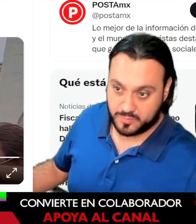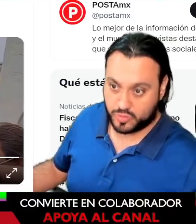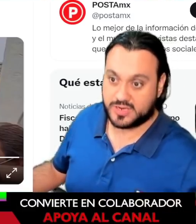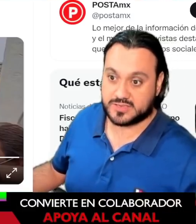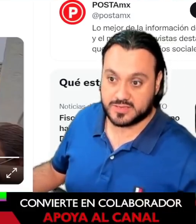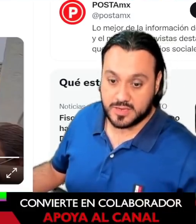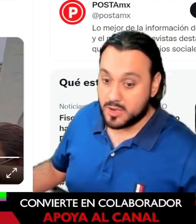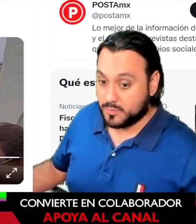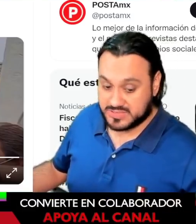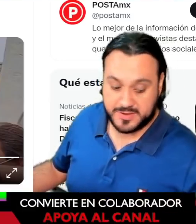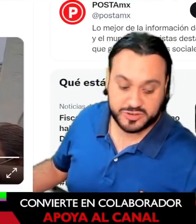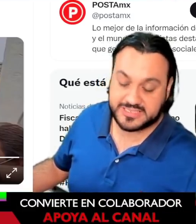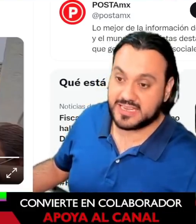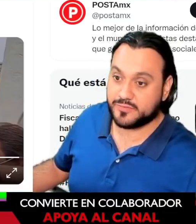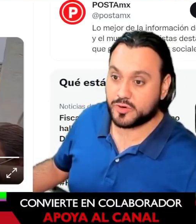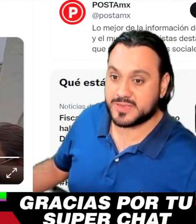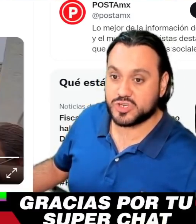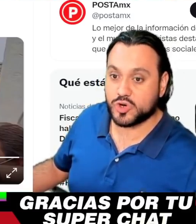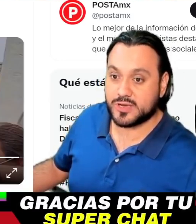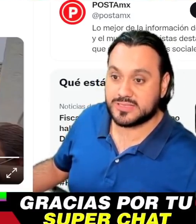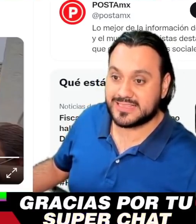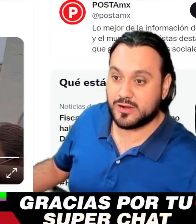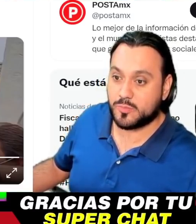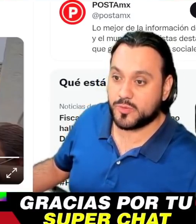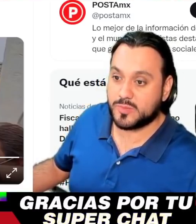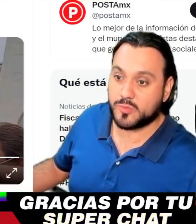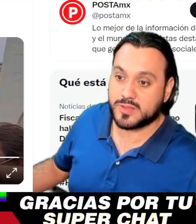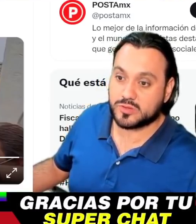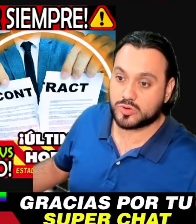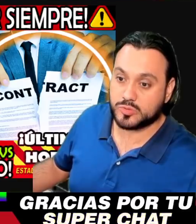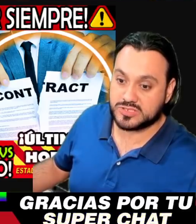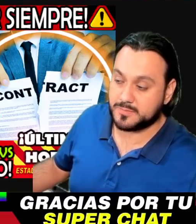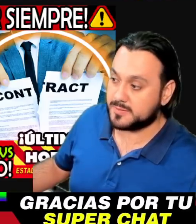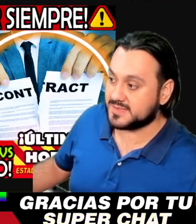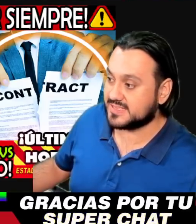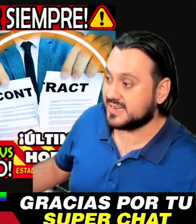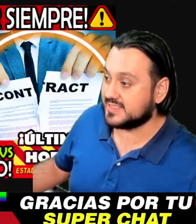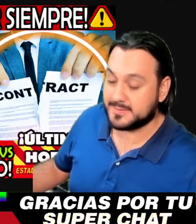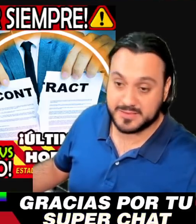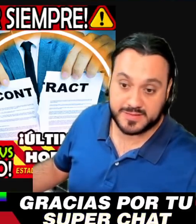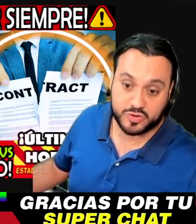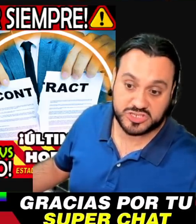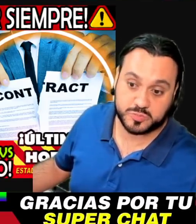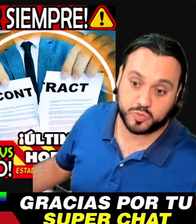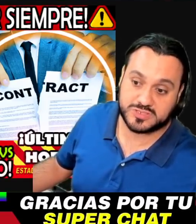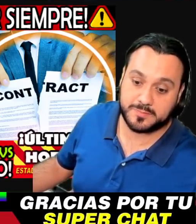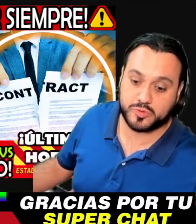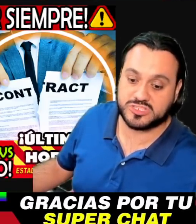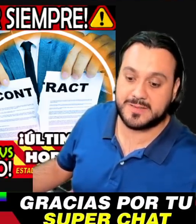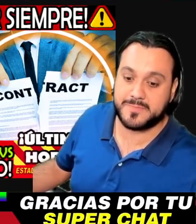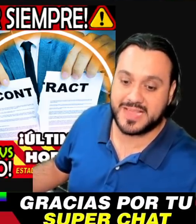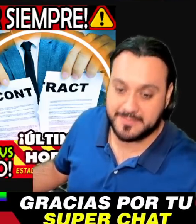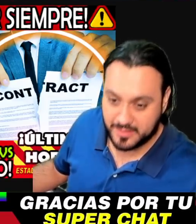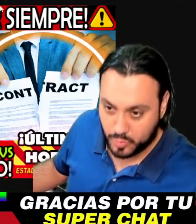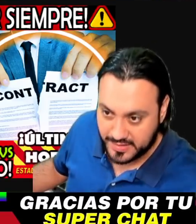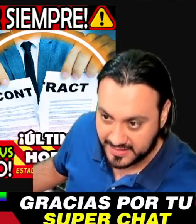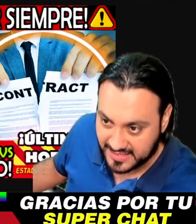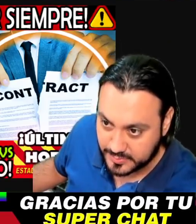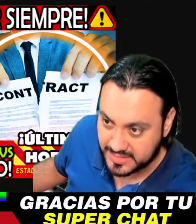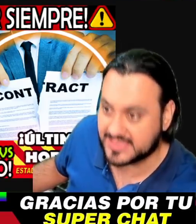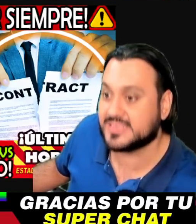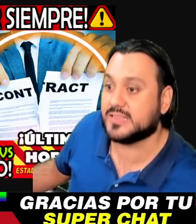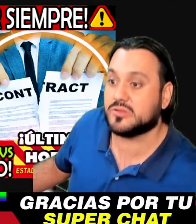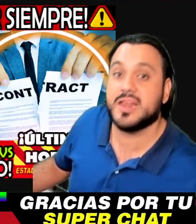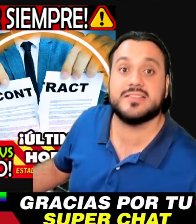las mujeres. Pues amigos, esta es la información que yo te traigo por el momento. Como siempre, más adelante, más videos se expulsan por siempre a Gabriel Quadri